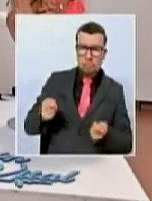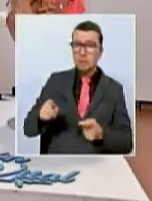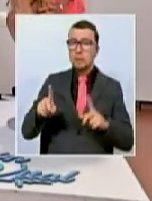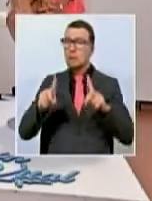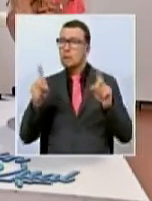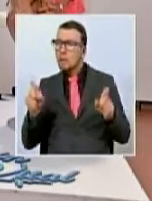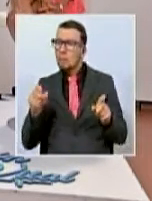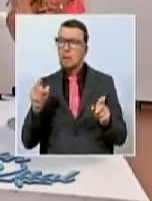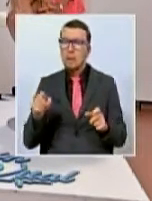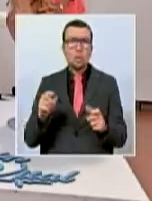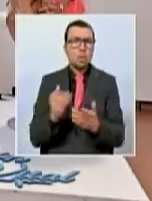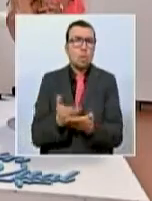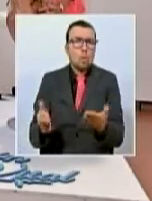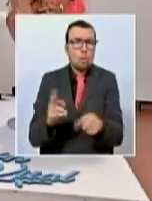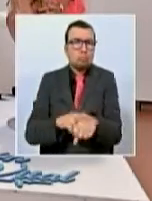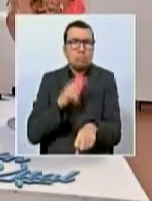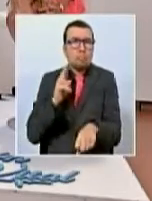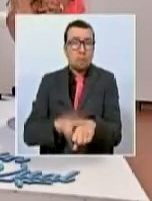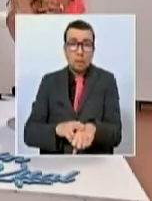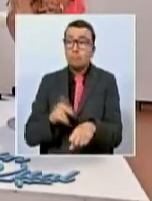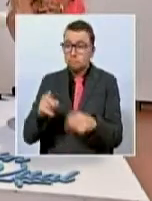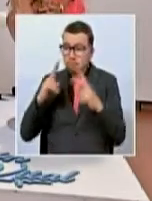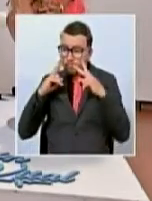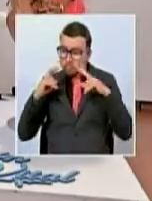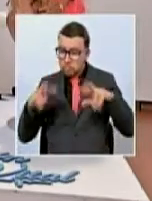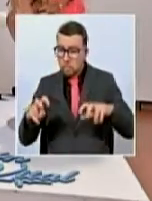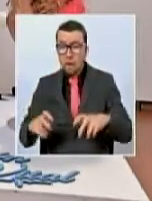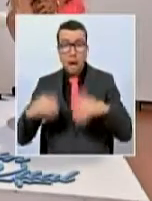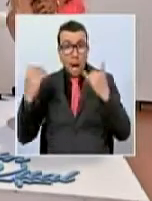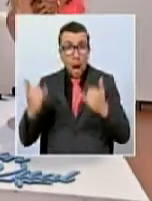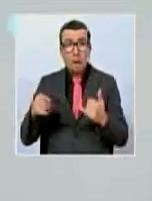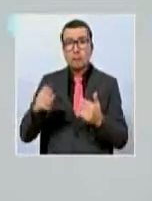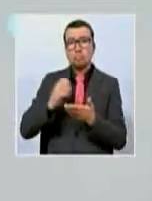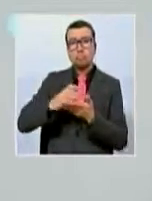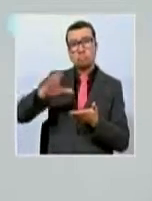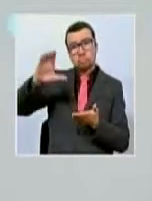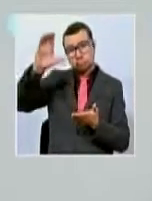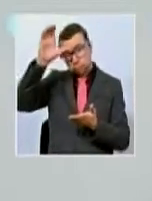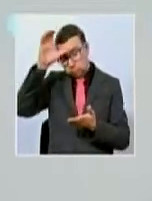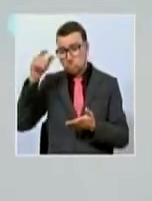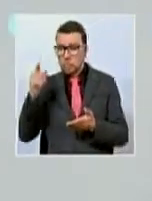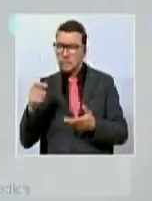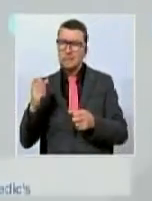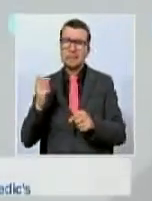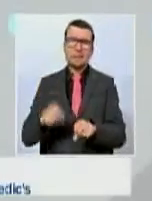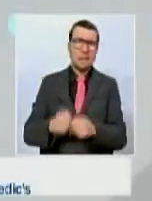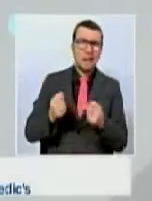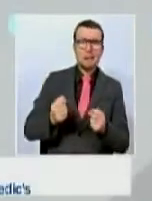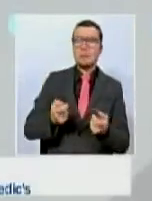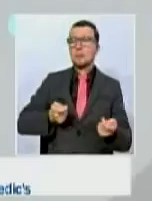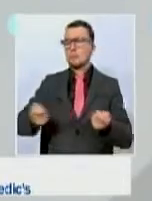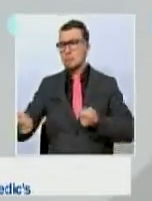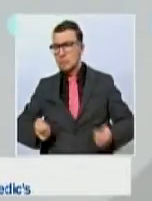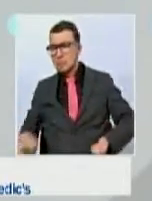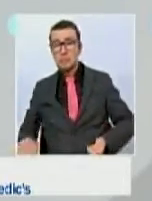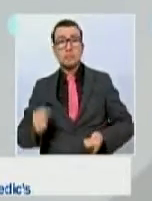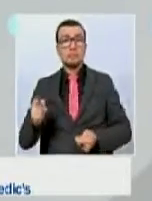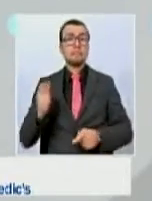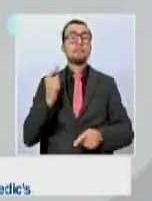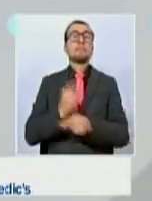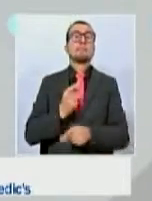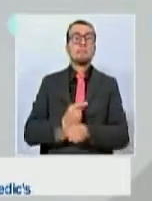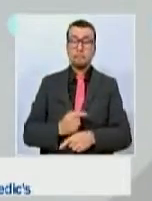consumo de los productos naturales. Hoy en día tenemos más conocimiento de todo el daño, de todas las reacciones adversas, de todas las